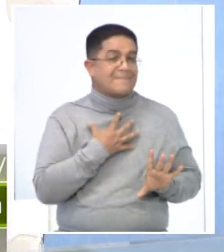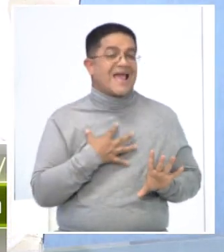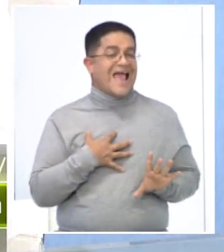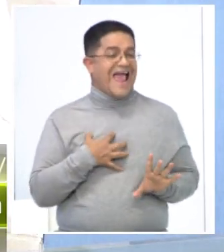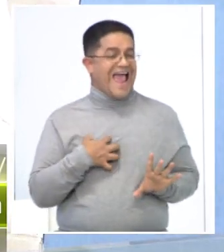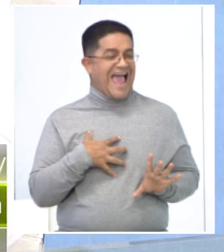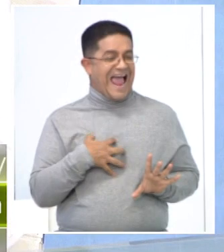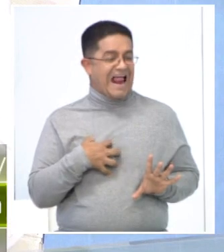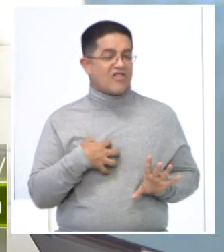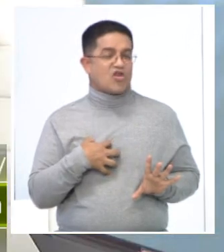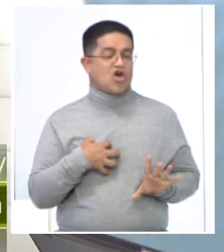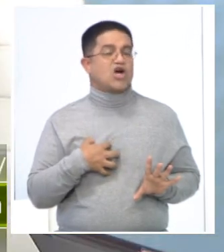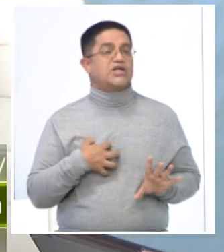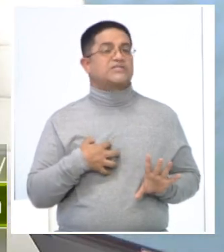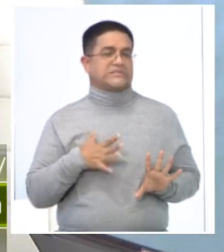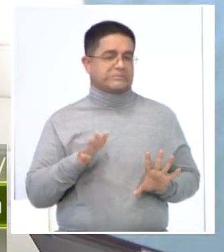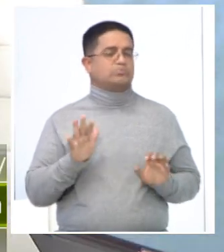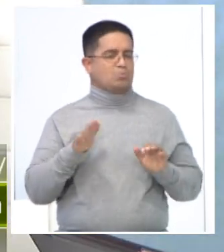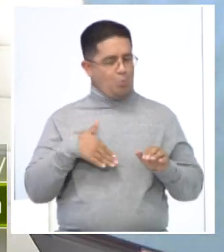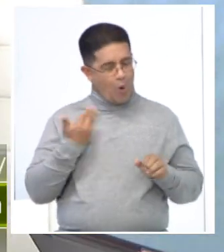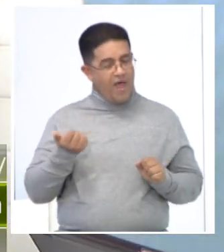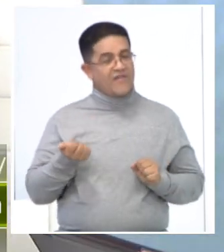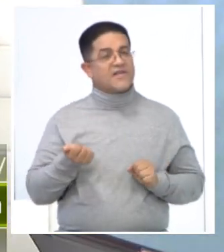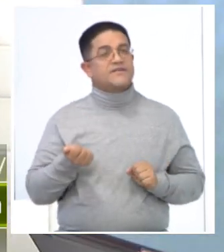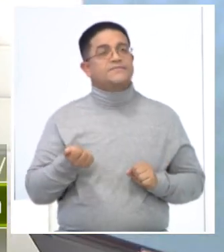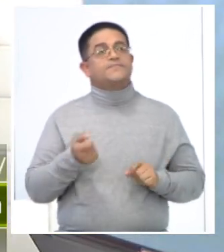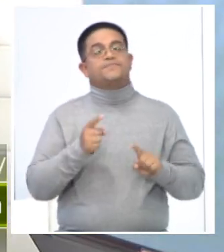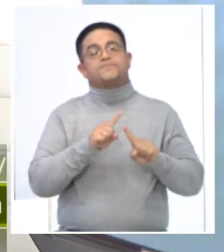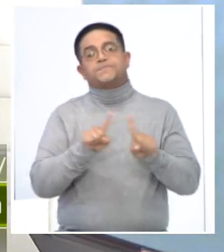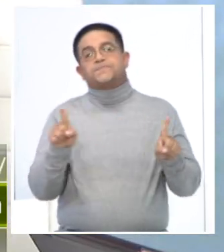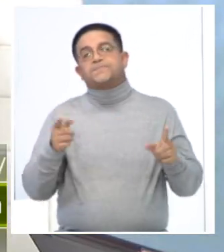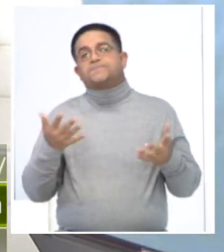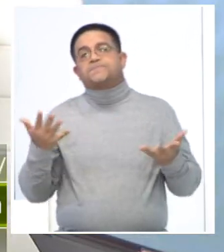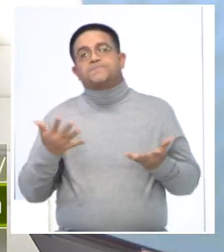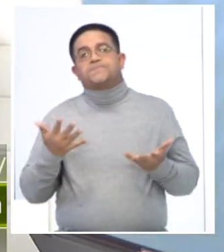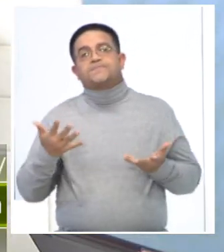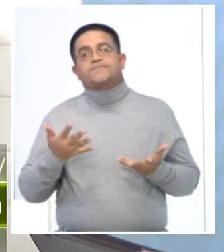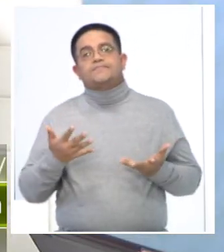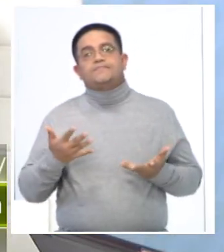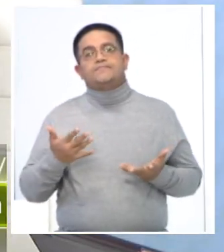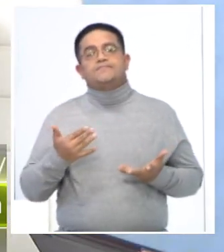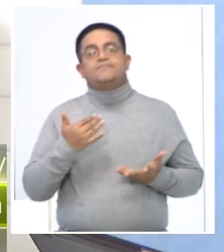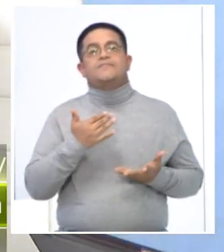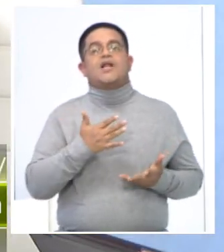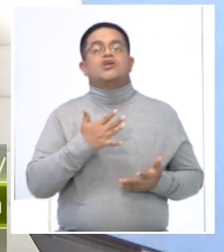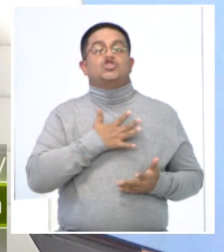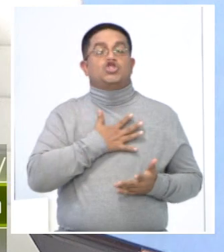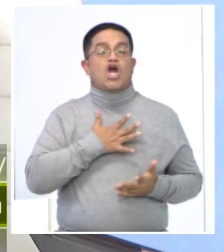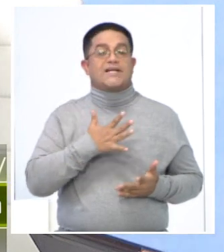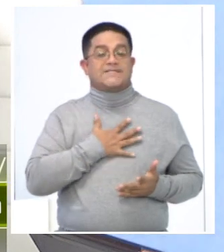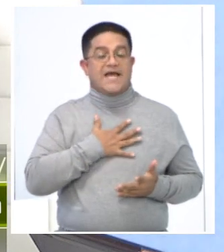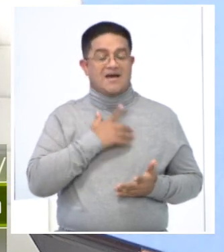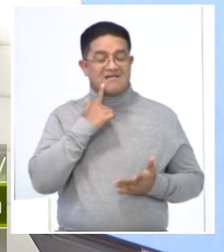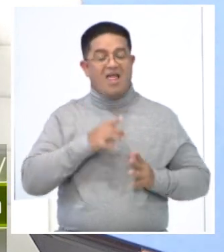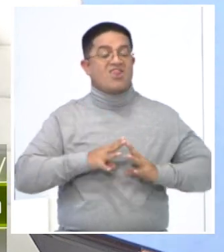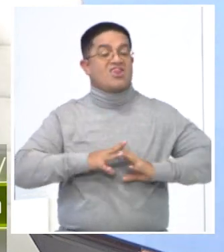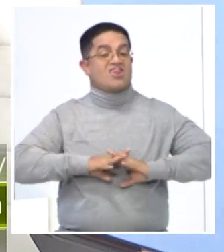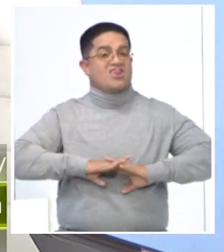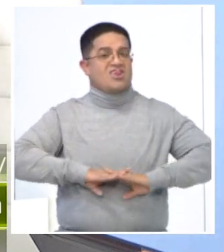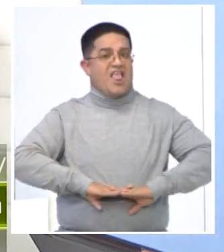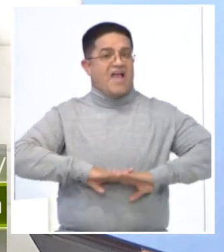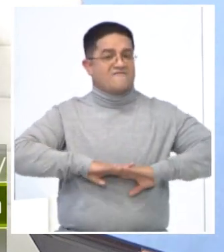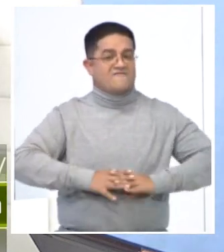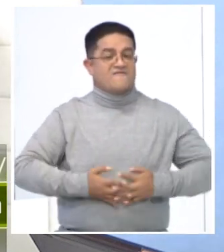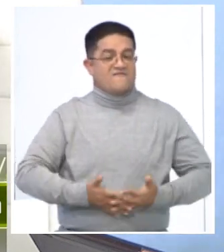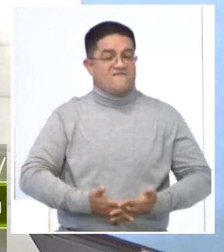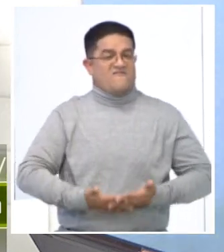y que sea acá y que se irradie o que probablemente haya al tocer el diafragma sec trae eso